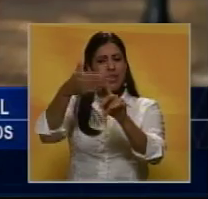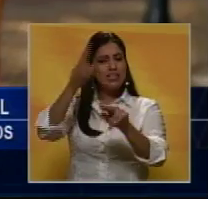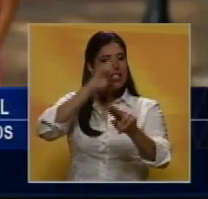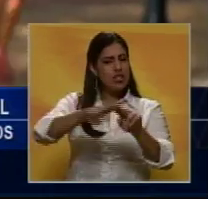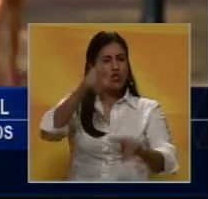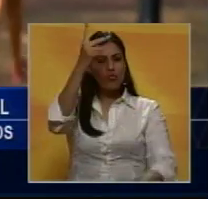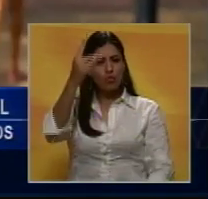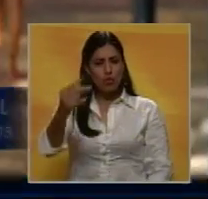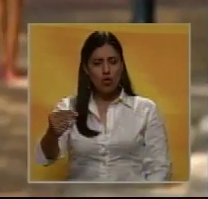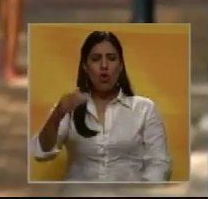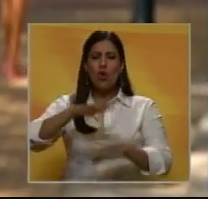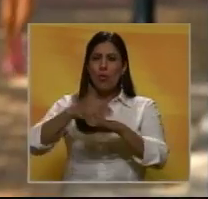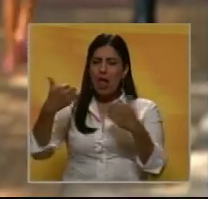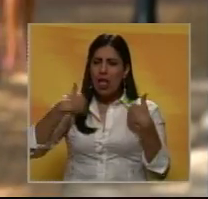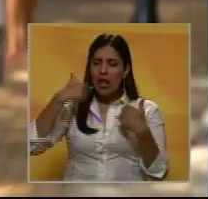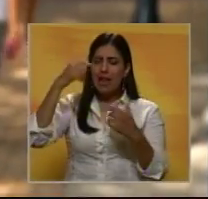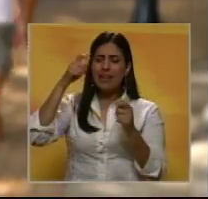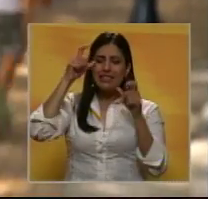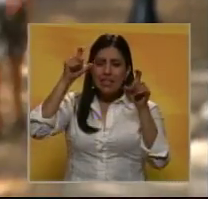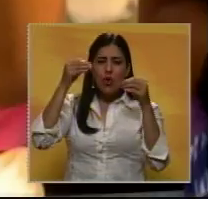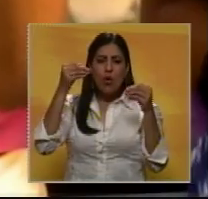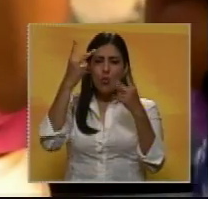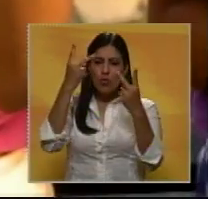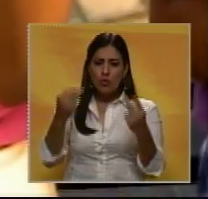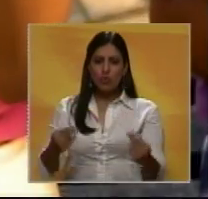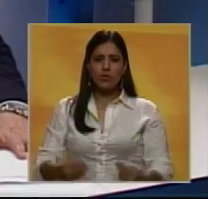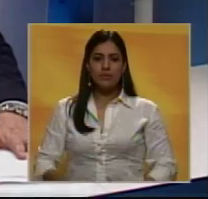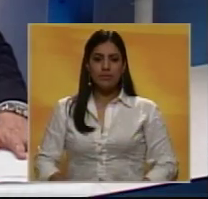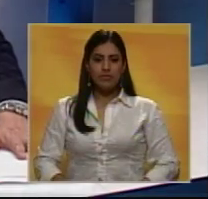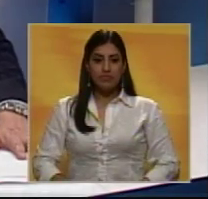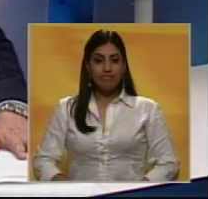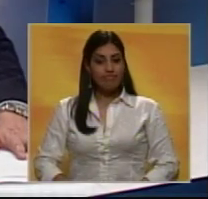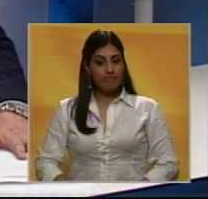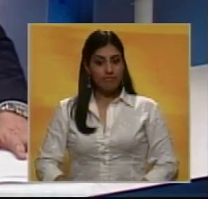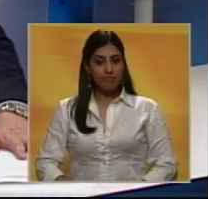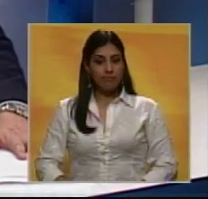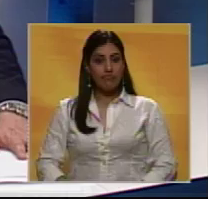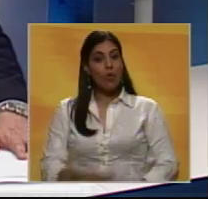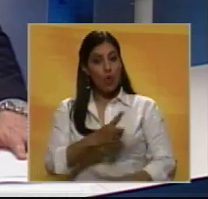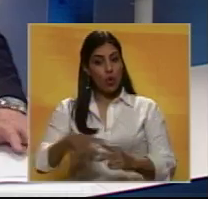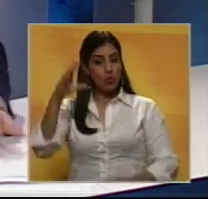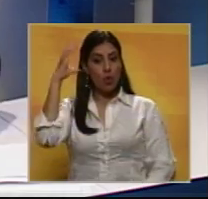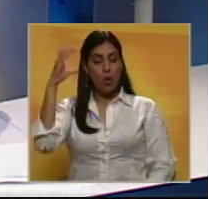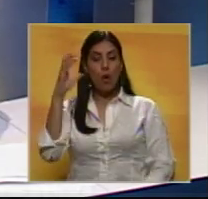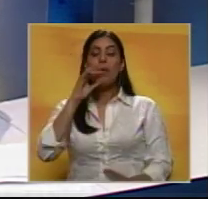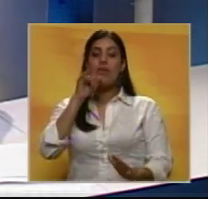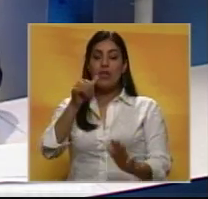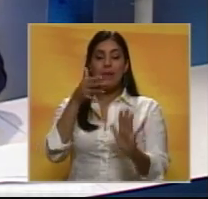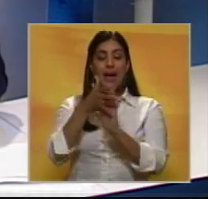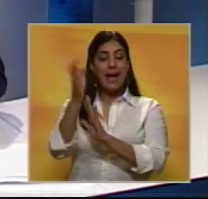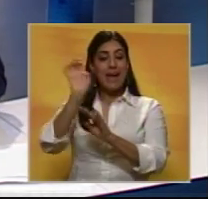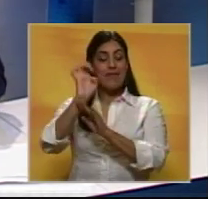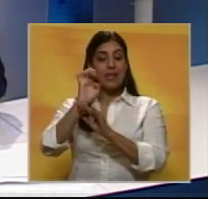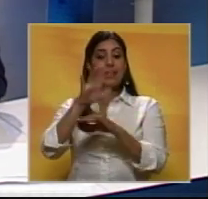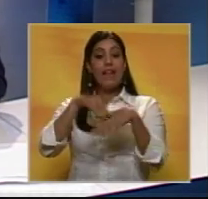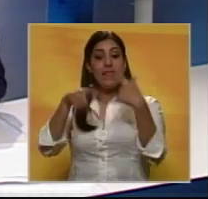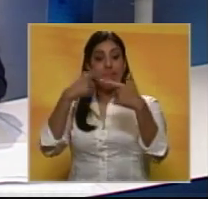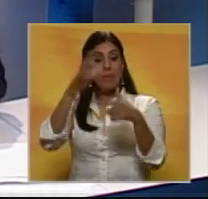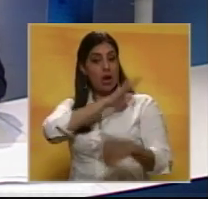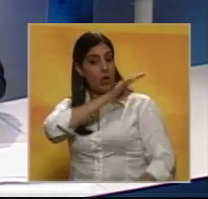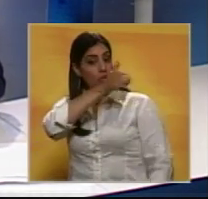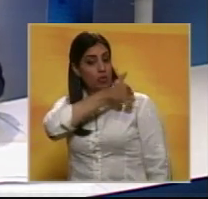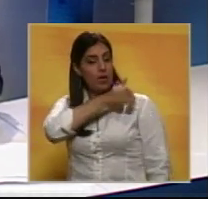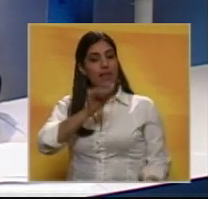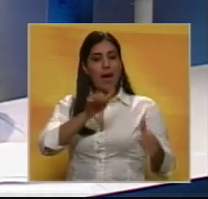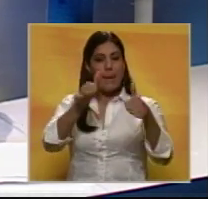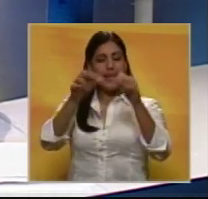sobre las consecuencias del maltrato a los menores. En Colombia fue emitida una alerta luego de que las